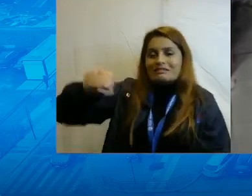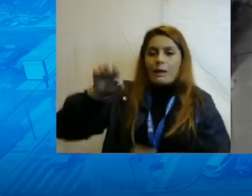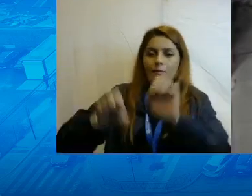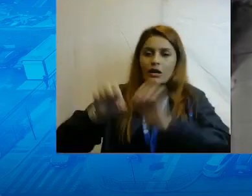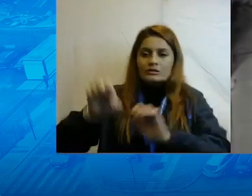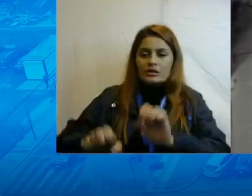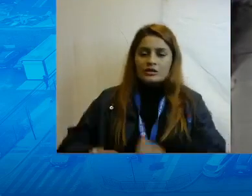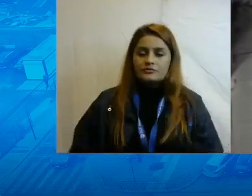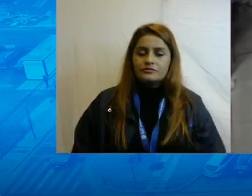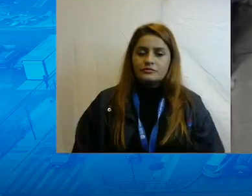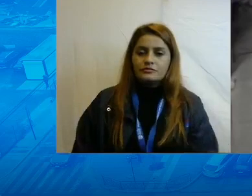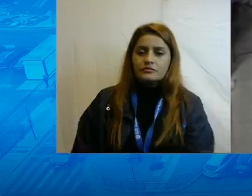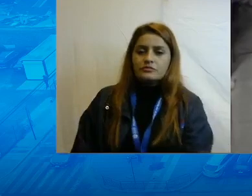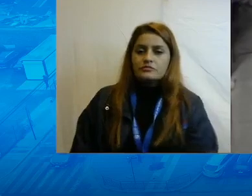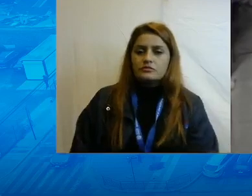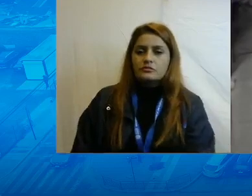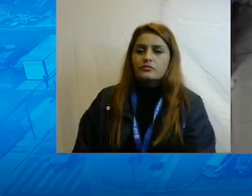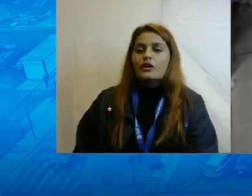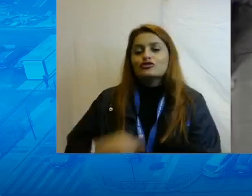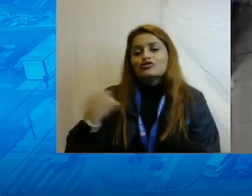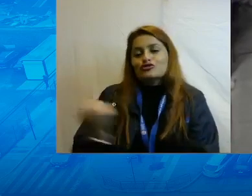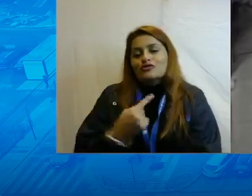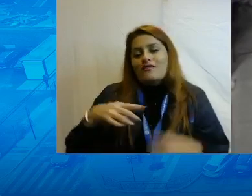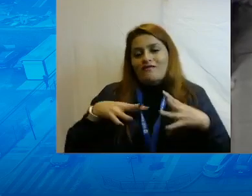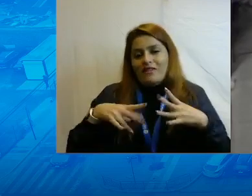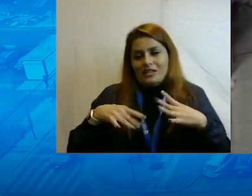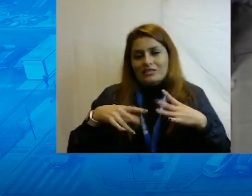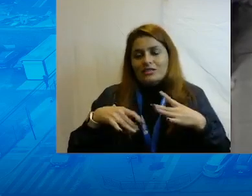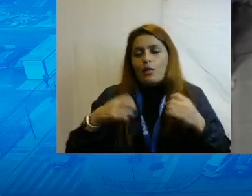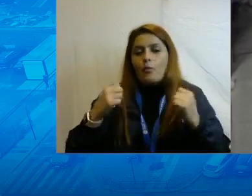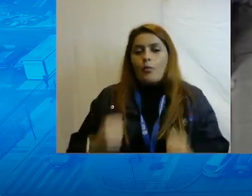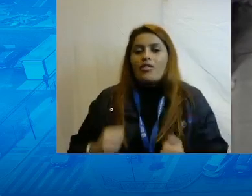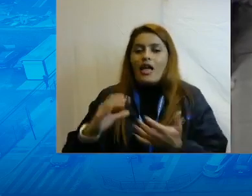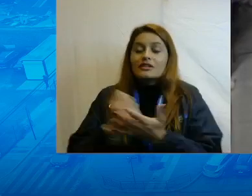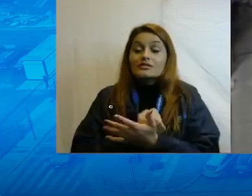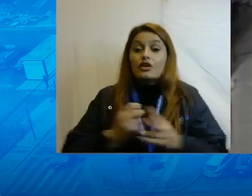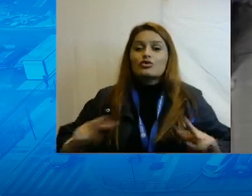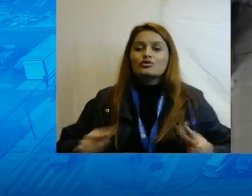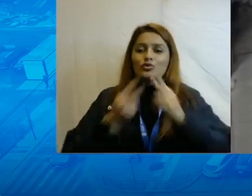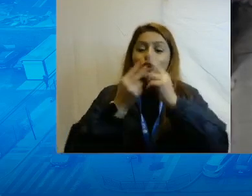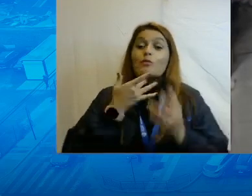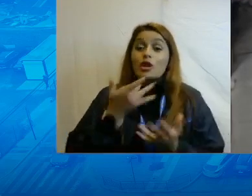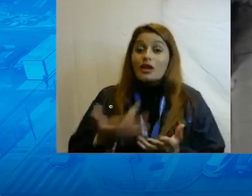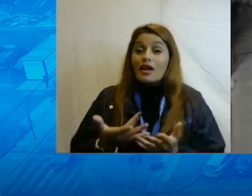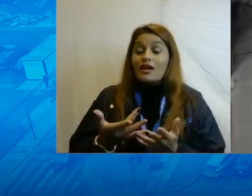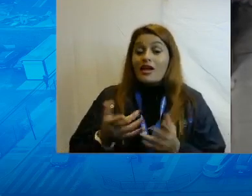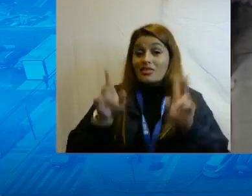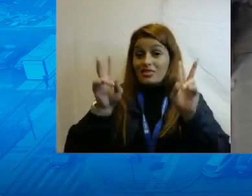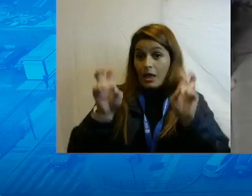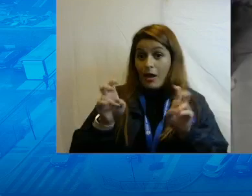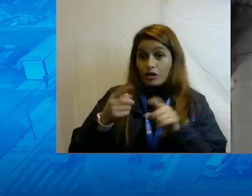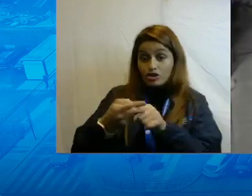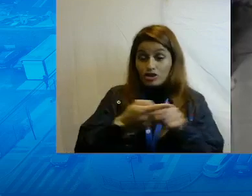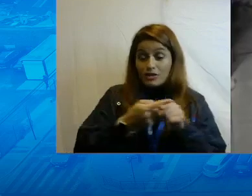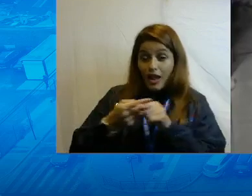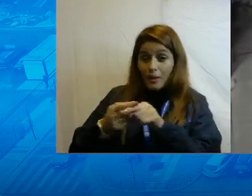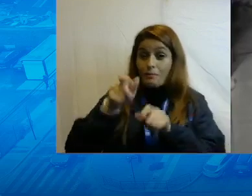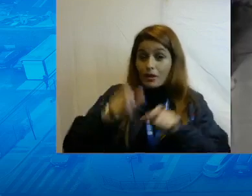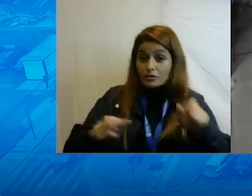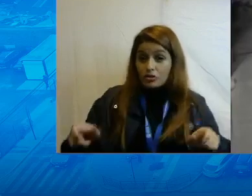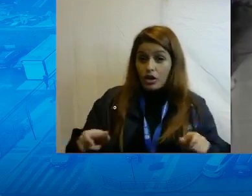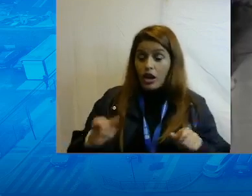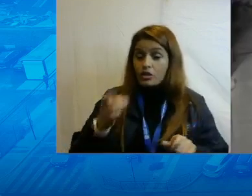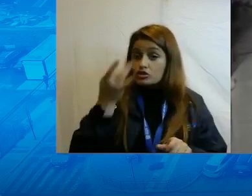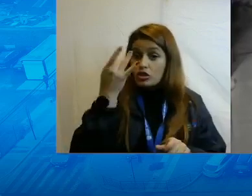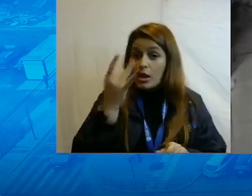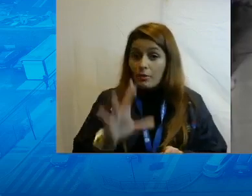pero estamos felices de que este dormitorio se pueda construir, porque la verdad es que los casos sociales no son